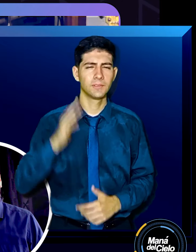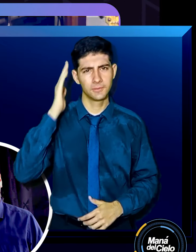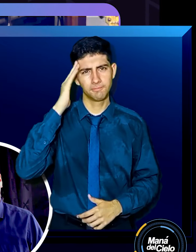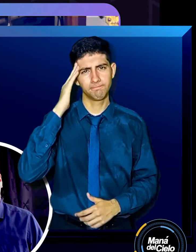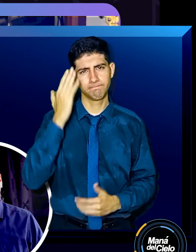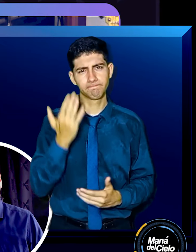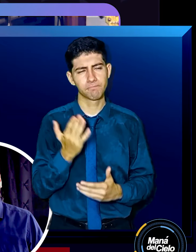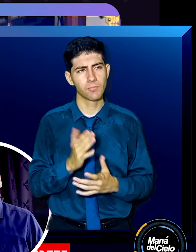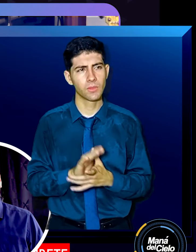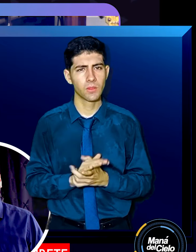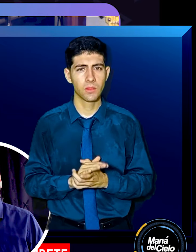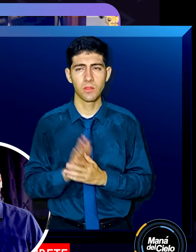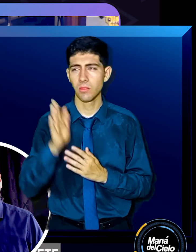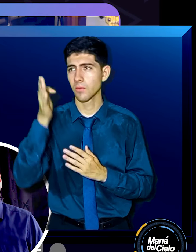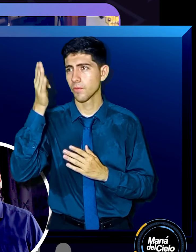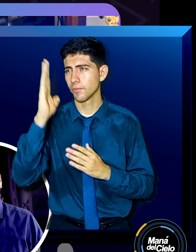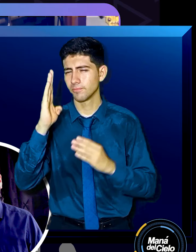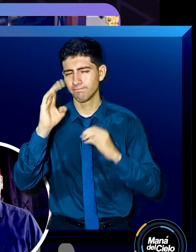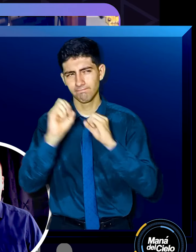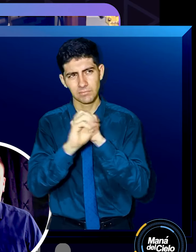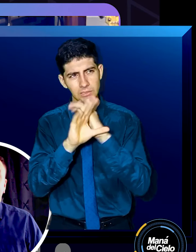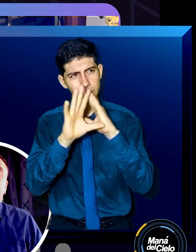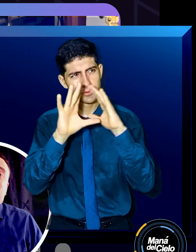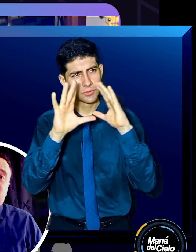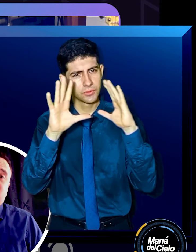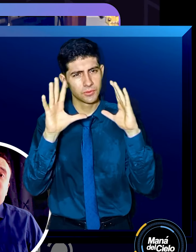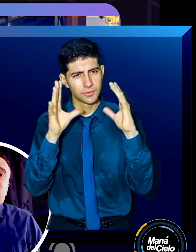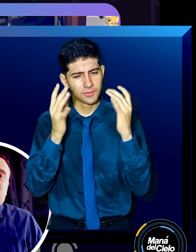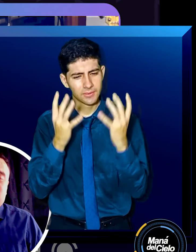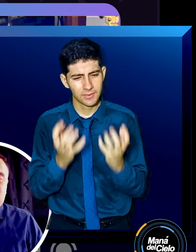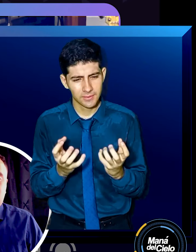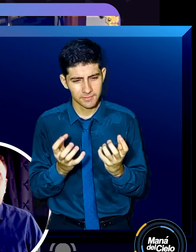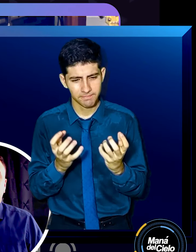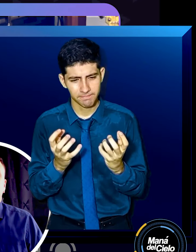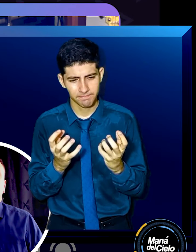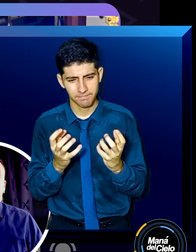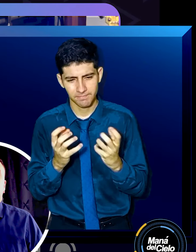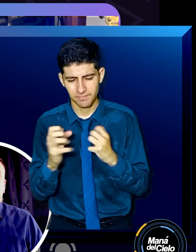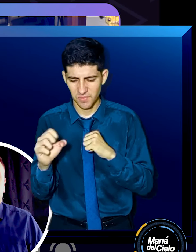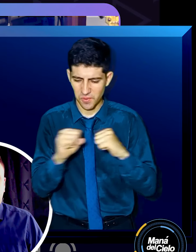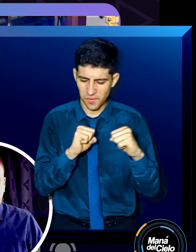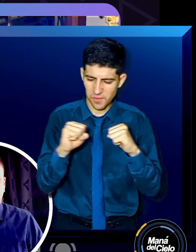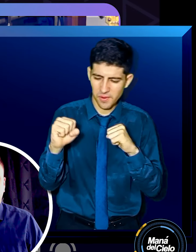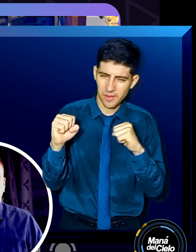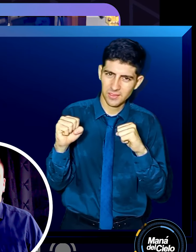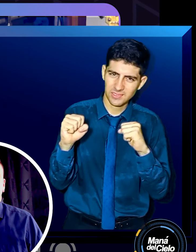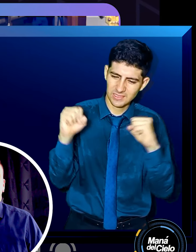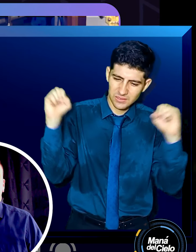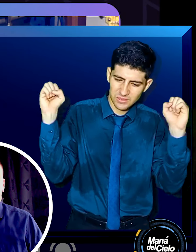Yo siento que Dios esta mañana quiere hacer algo especial.